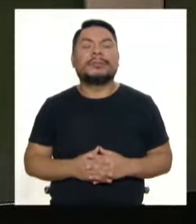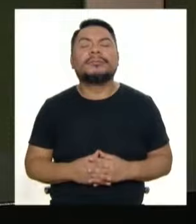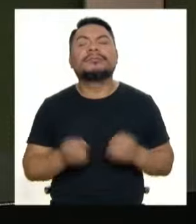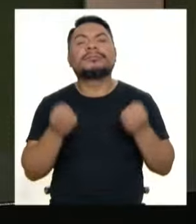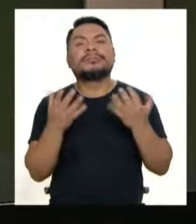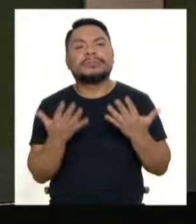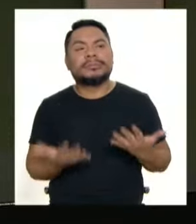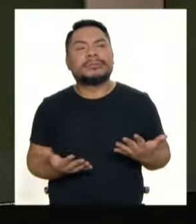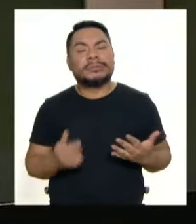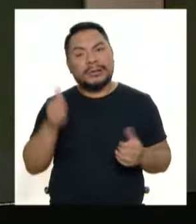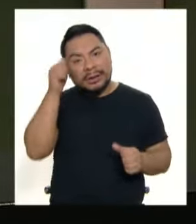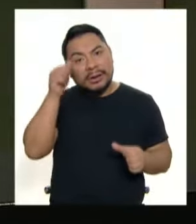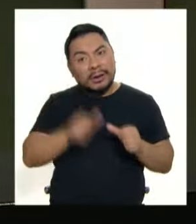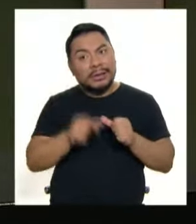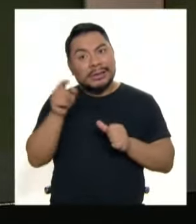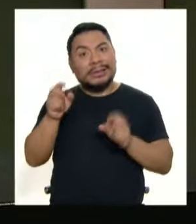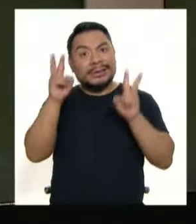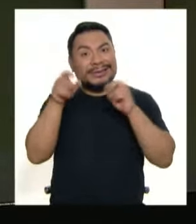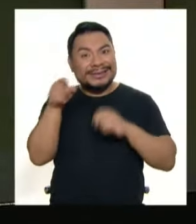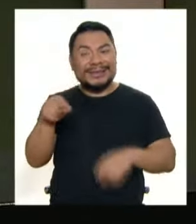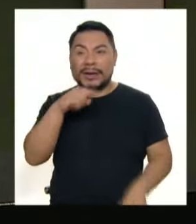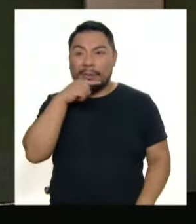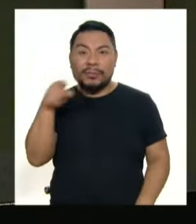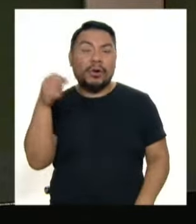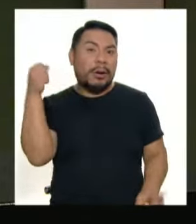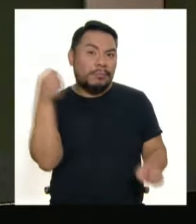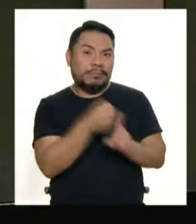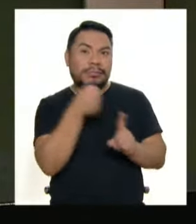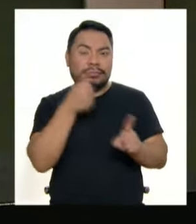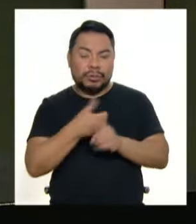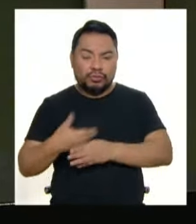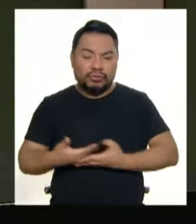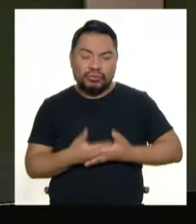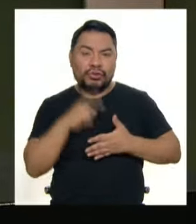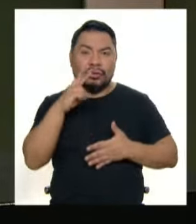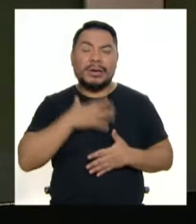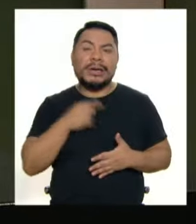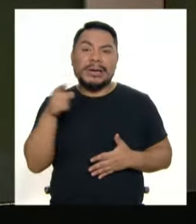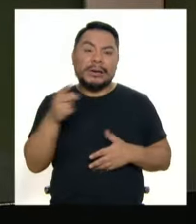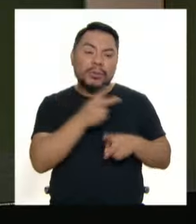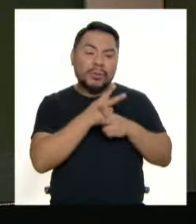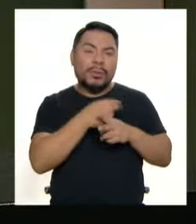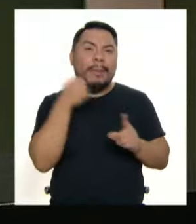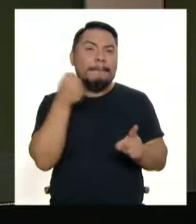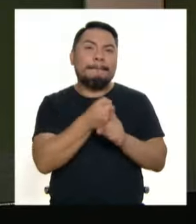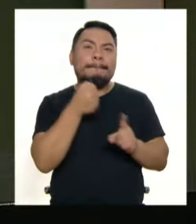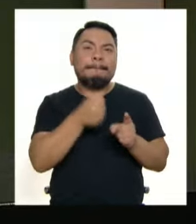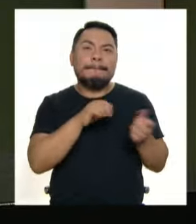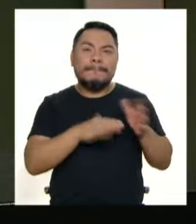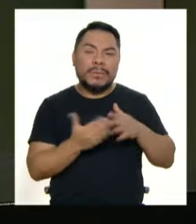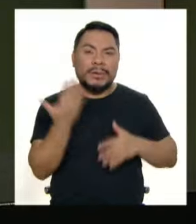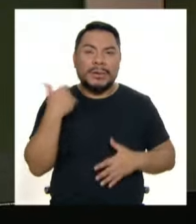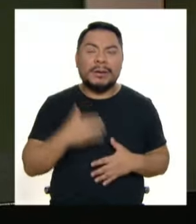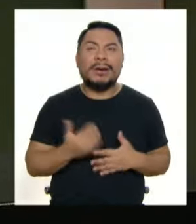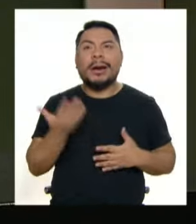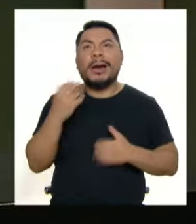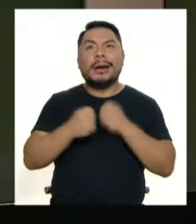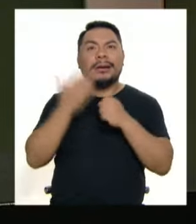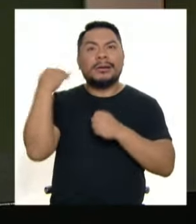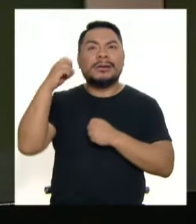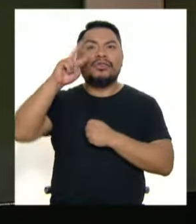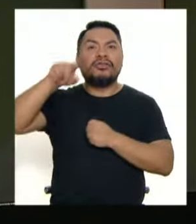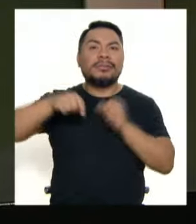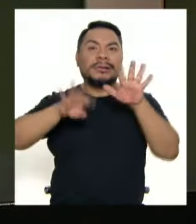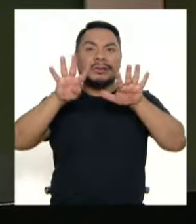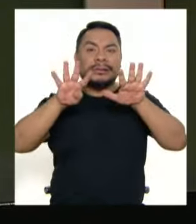Bueno, hay que recordar un poco el caso, ¿no? Esta niñera mata a golpes a esta niña de 2 años, en ese entonces, 2015,